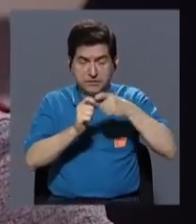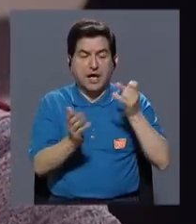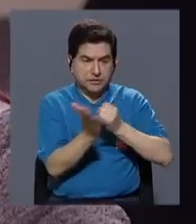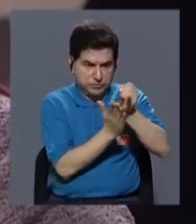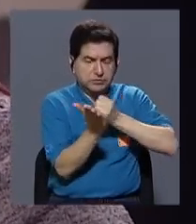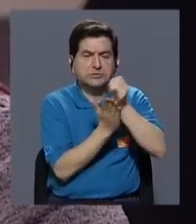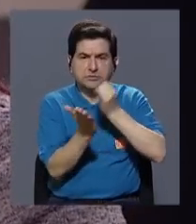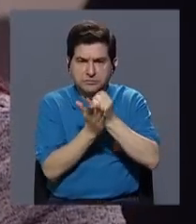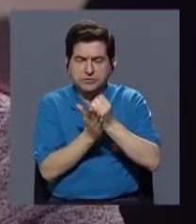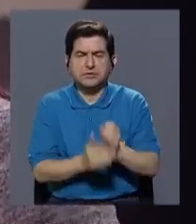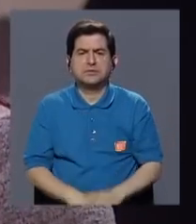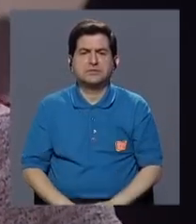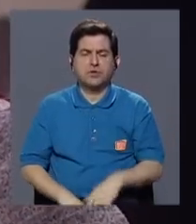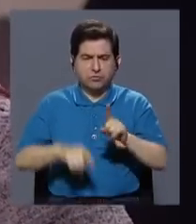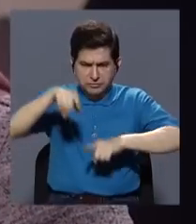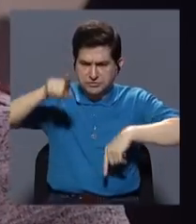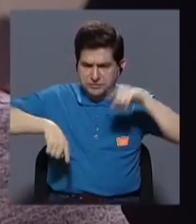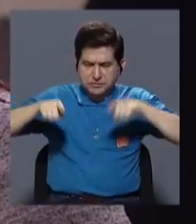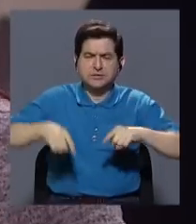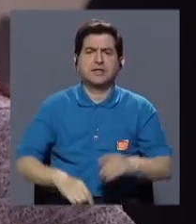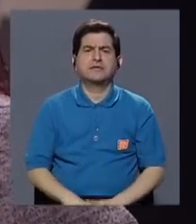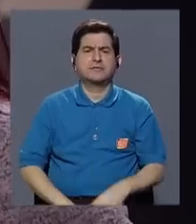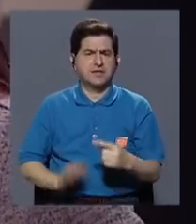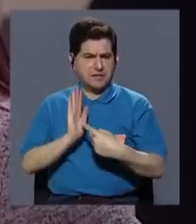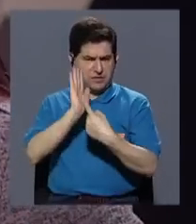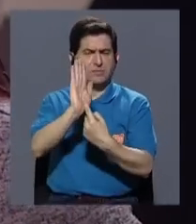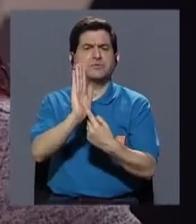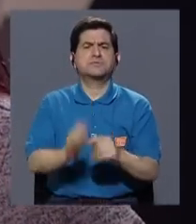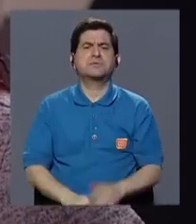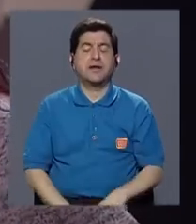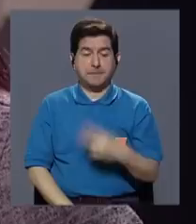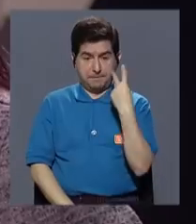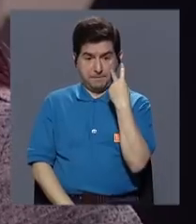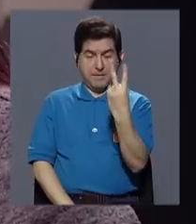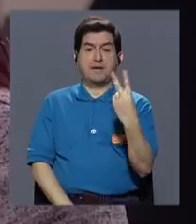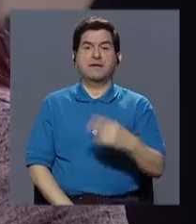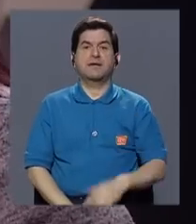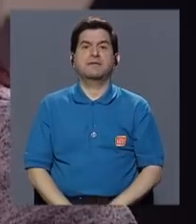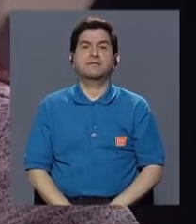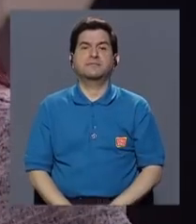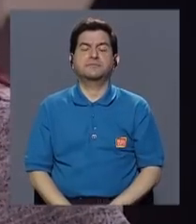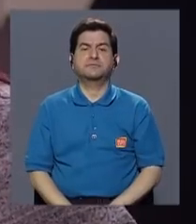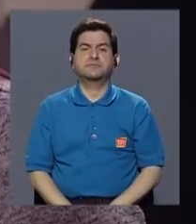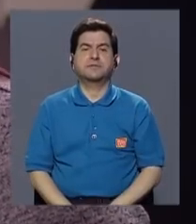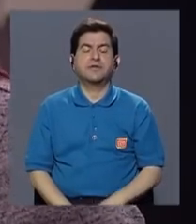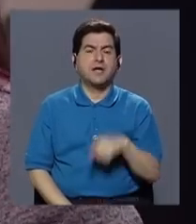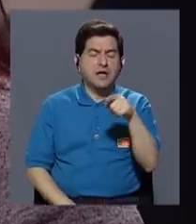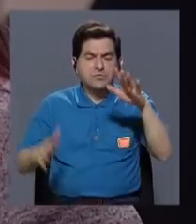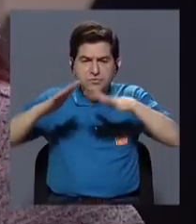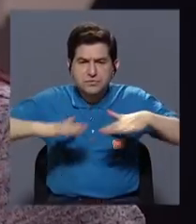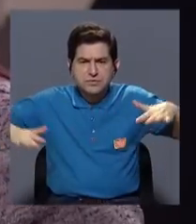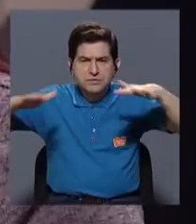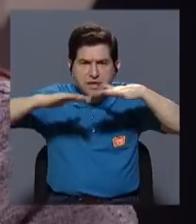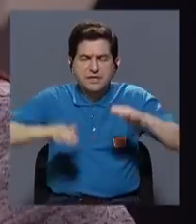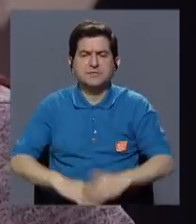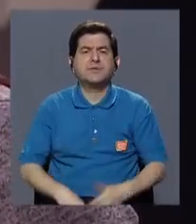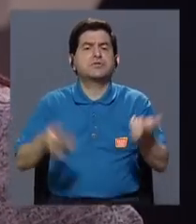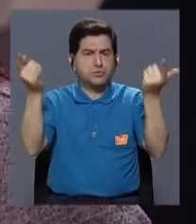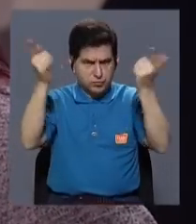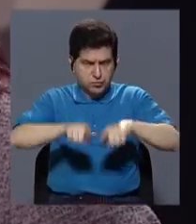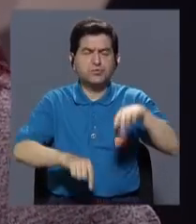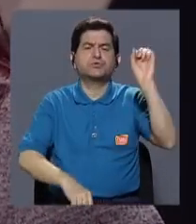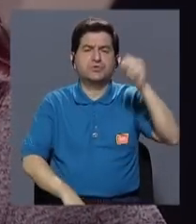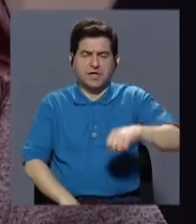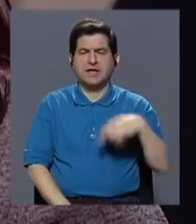investigación con datos estadísticos que te digan oye mira en el limbo donde estabas en el pedestal esto sí